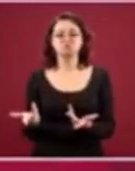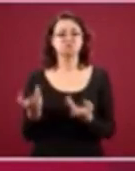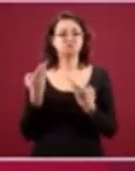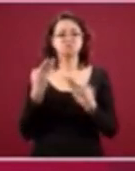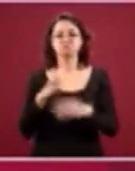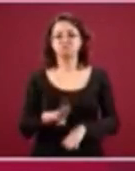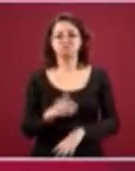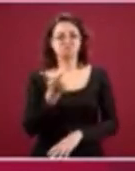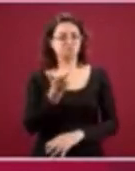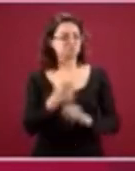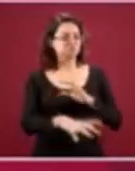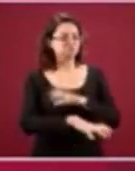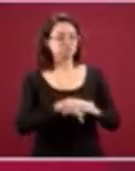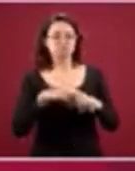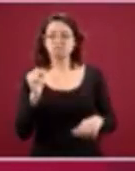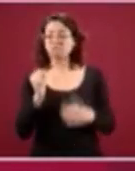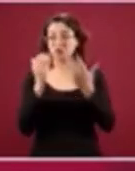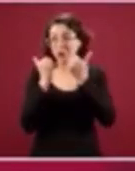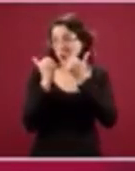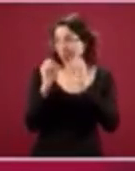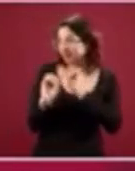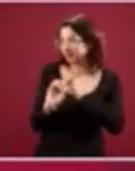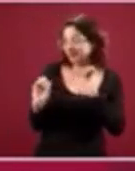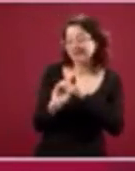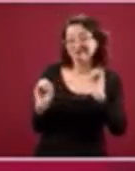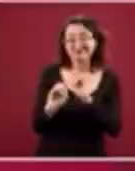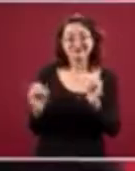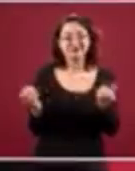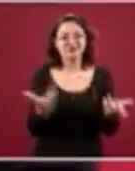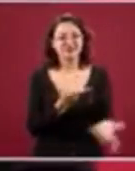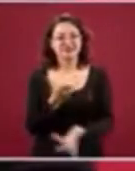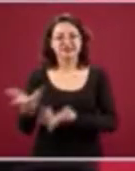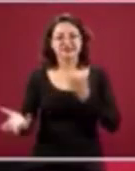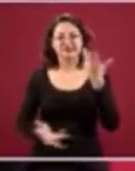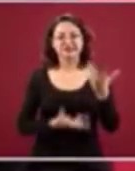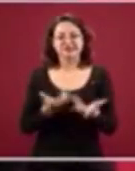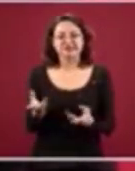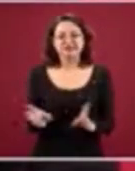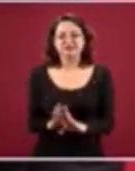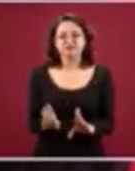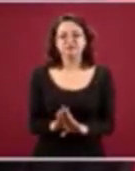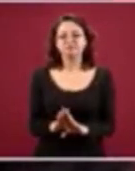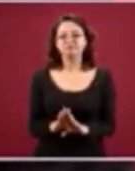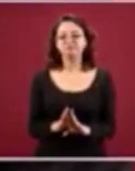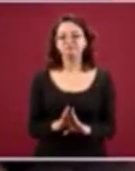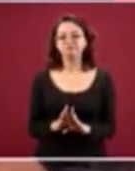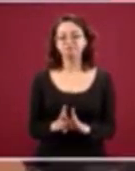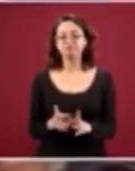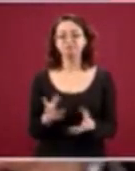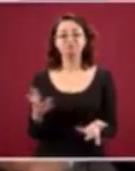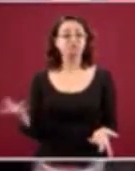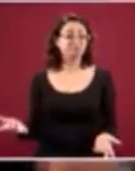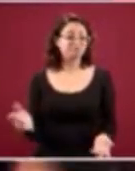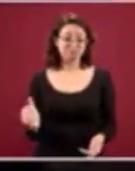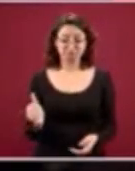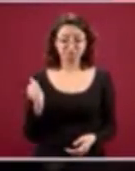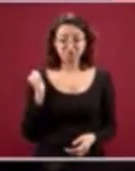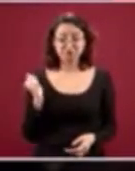cobrar sus apoyos y de hacer alguna operación,